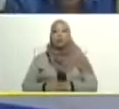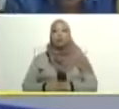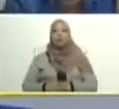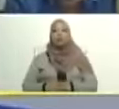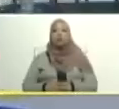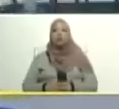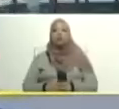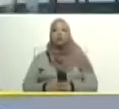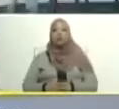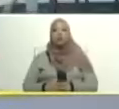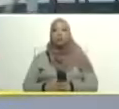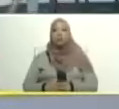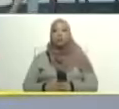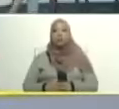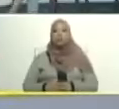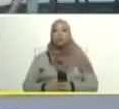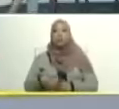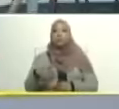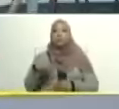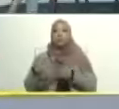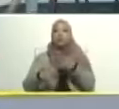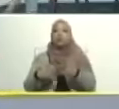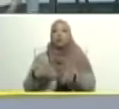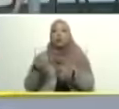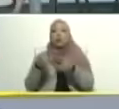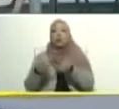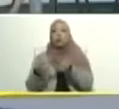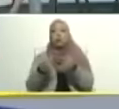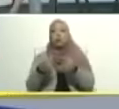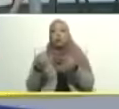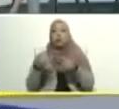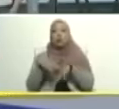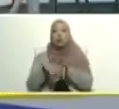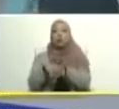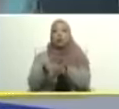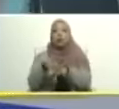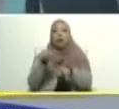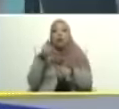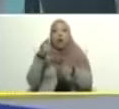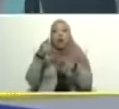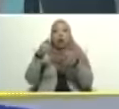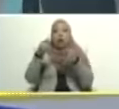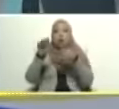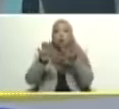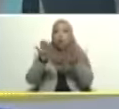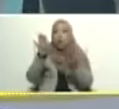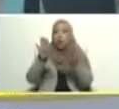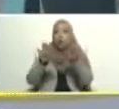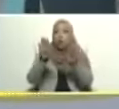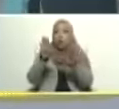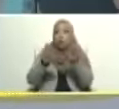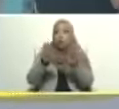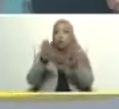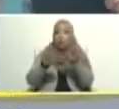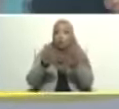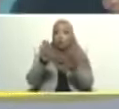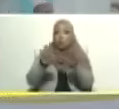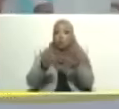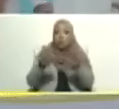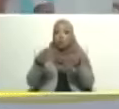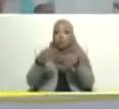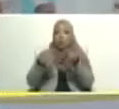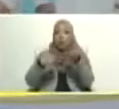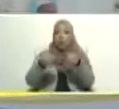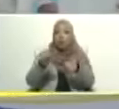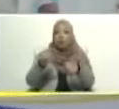Y ahora es que se puede hacer mucho más a nivel de economía, de comercio, de integración, de turismo. Ha habido un incremento tremendo del